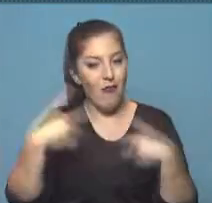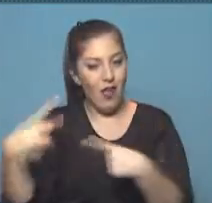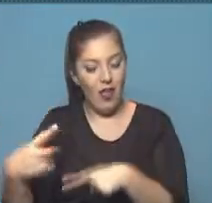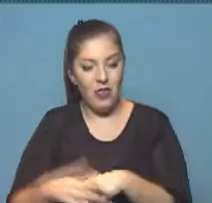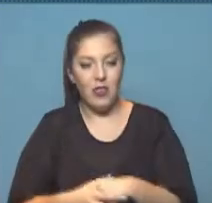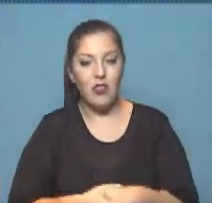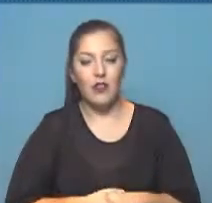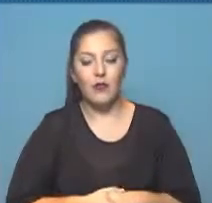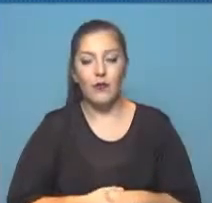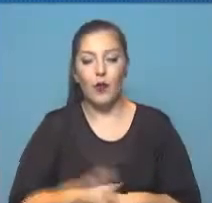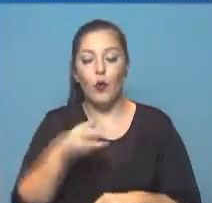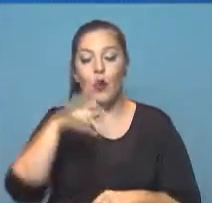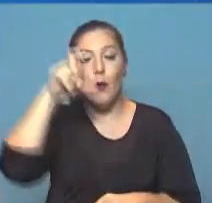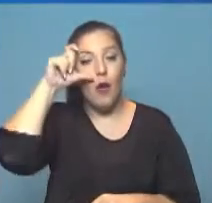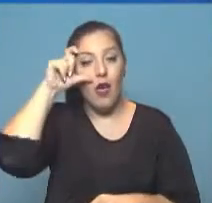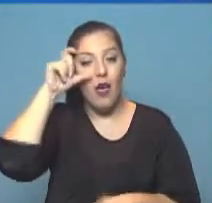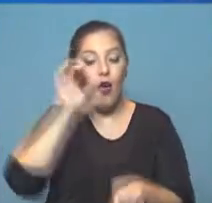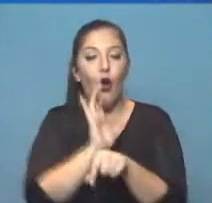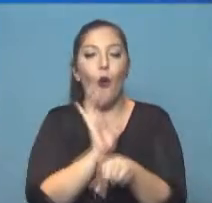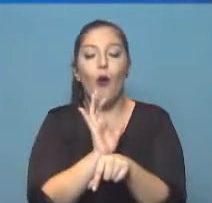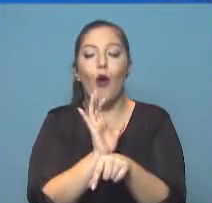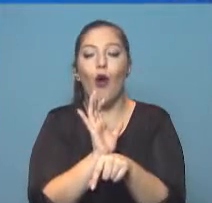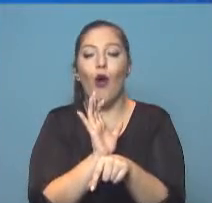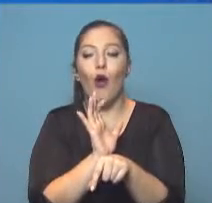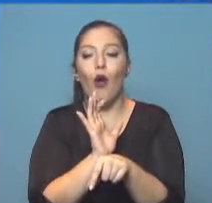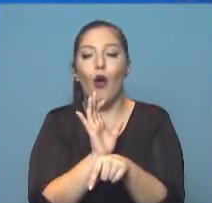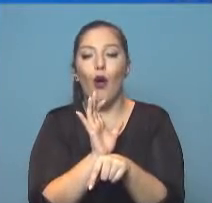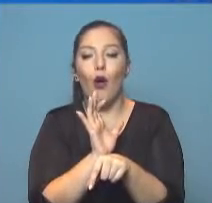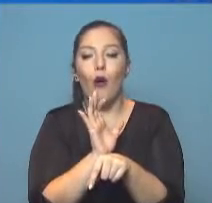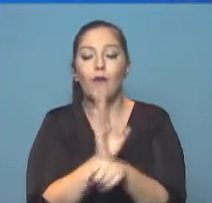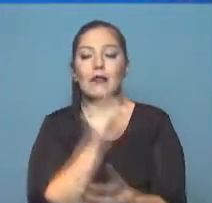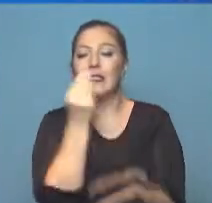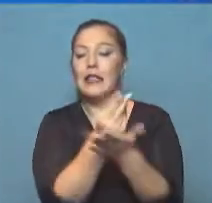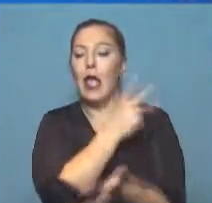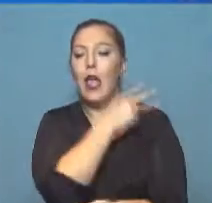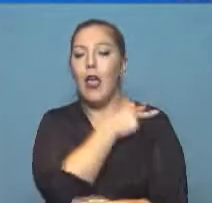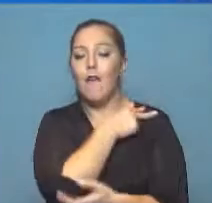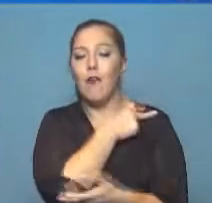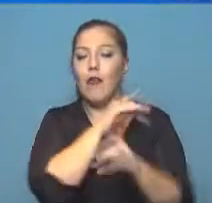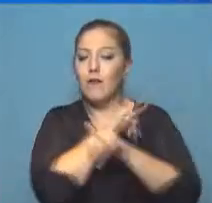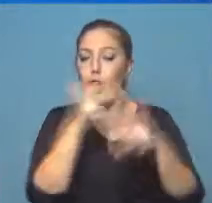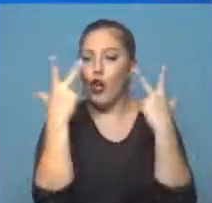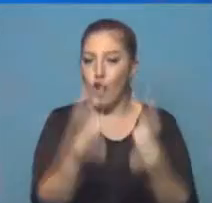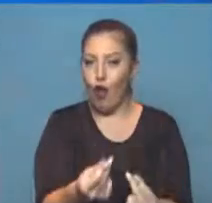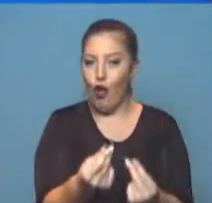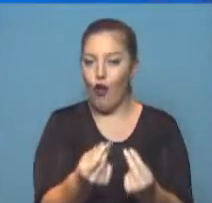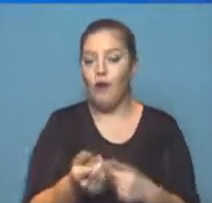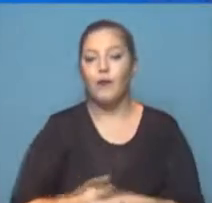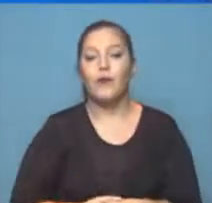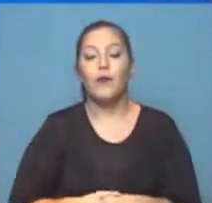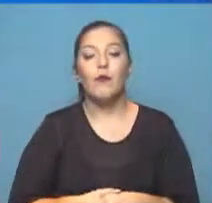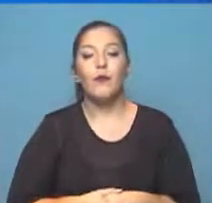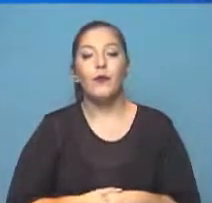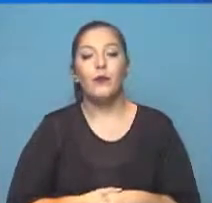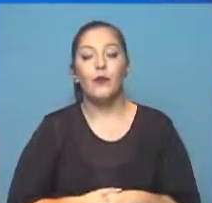facciones, Uribe de alguna manera aparece como la referencia de esta opción negativa. Bueno,